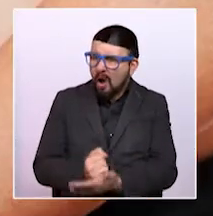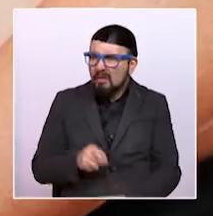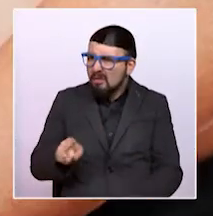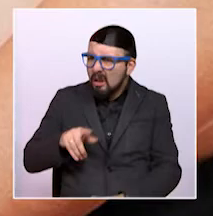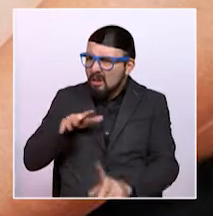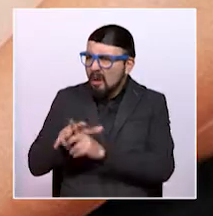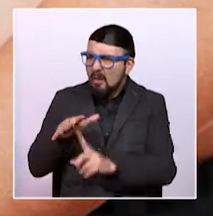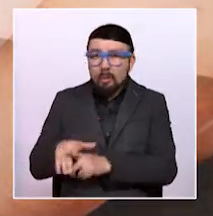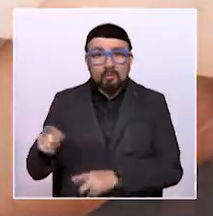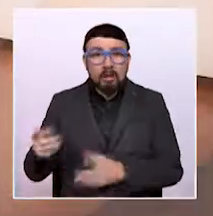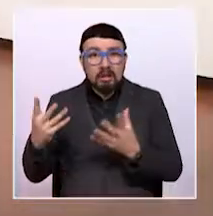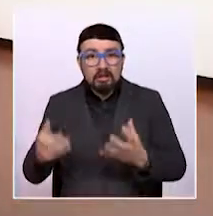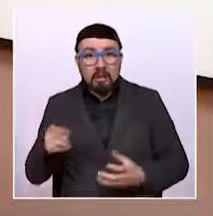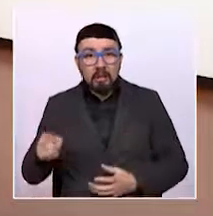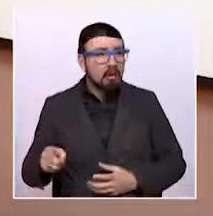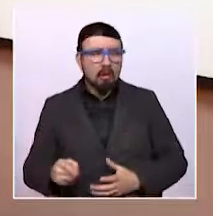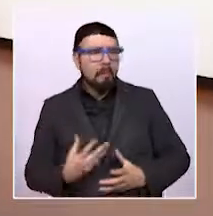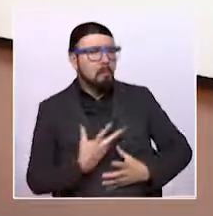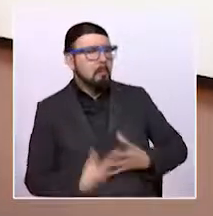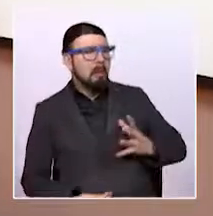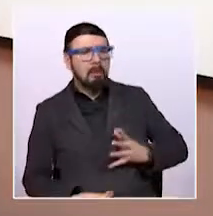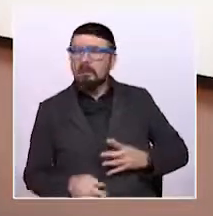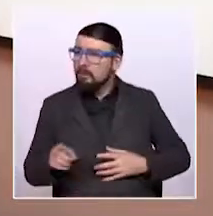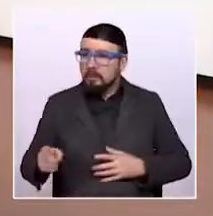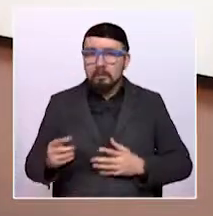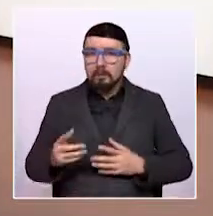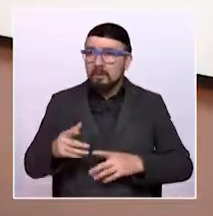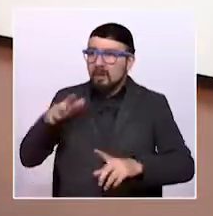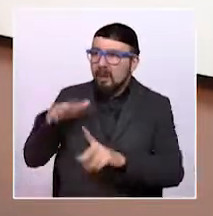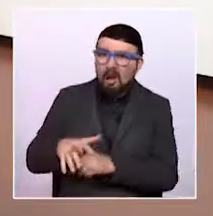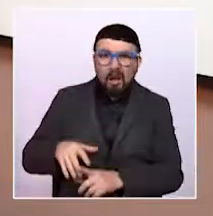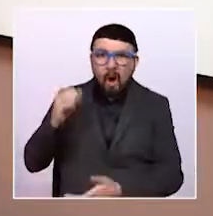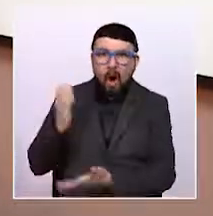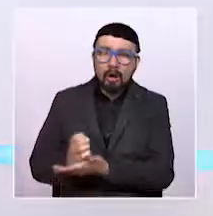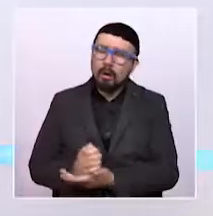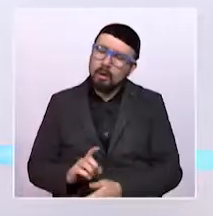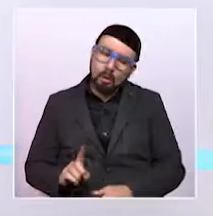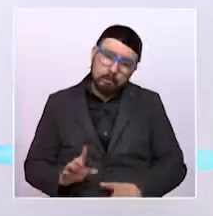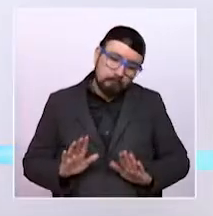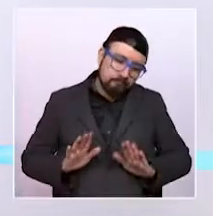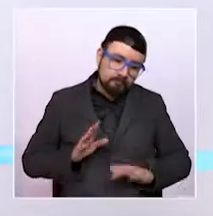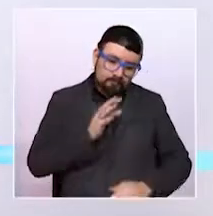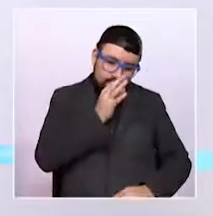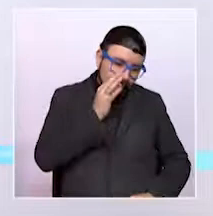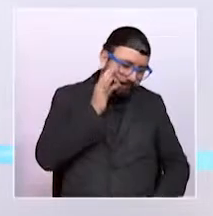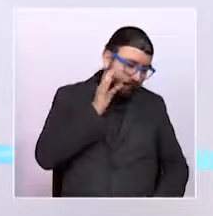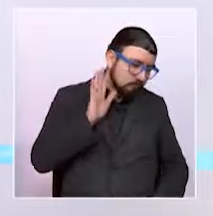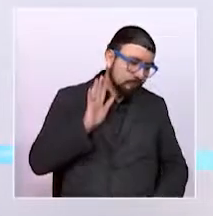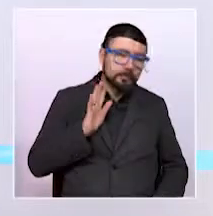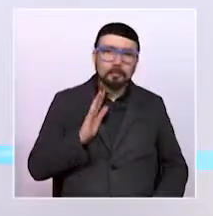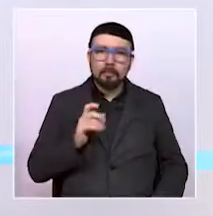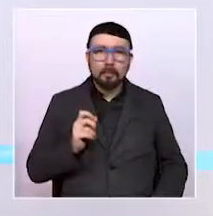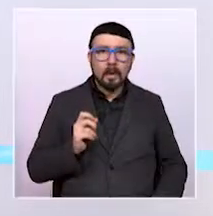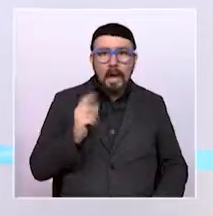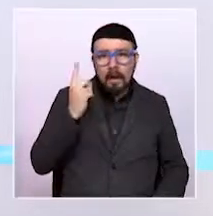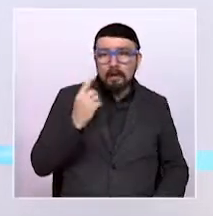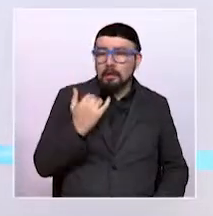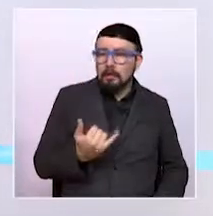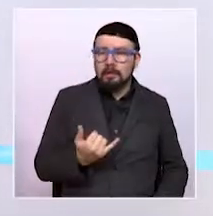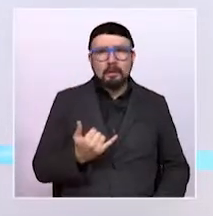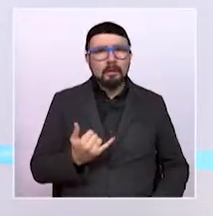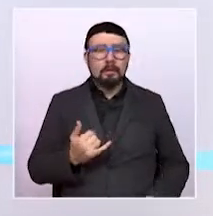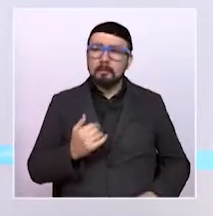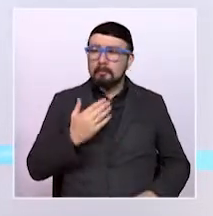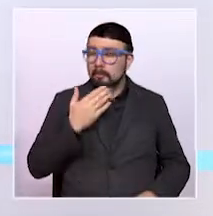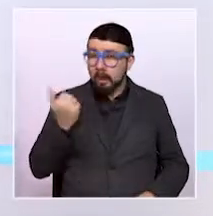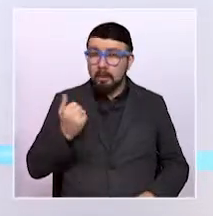paciente si la paciente solicita una terminación del embarazo y es una cosa que tiene que ser llevar tiene que ser llevada a cabo en los siguientes 5